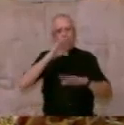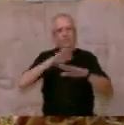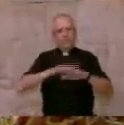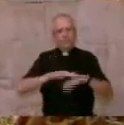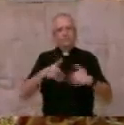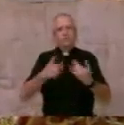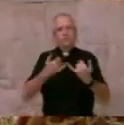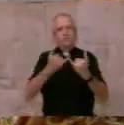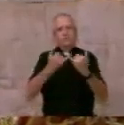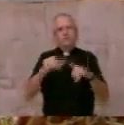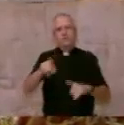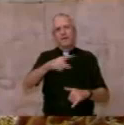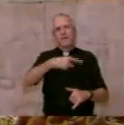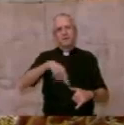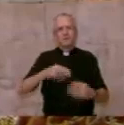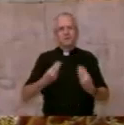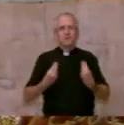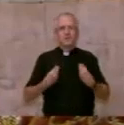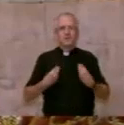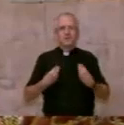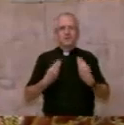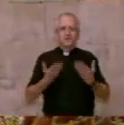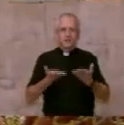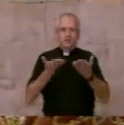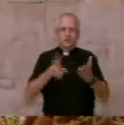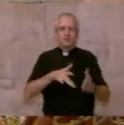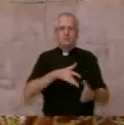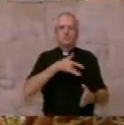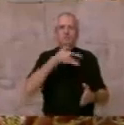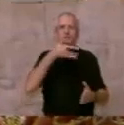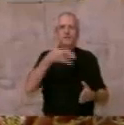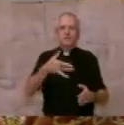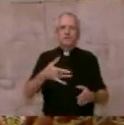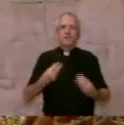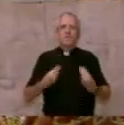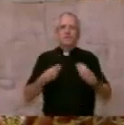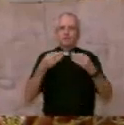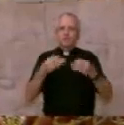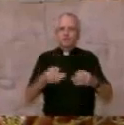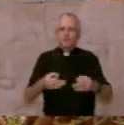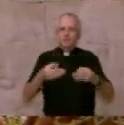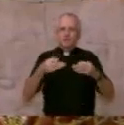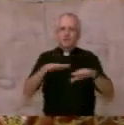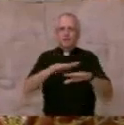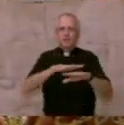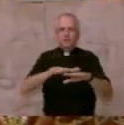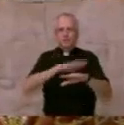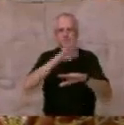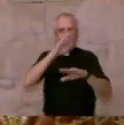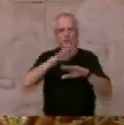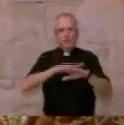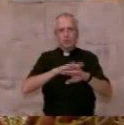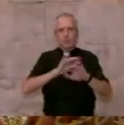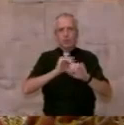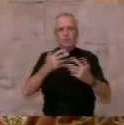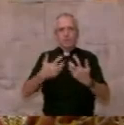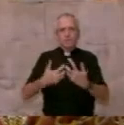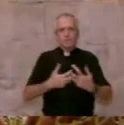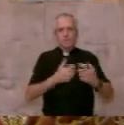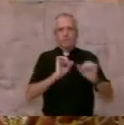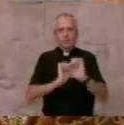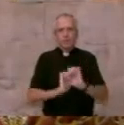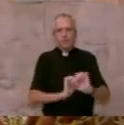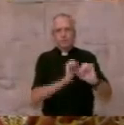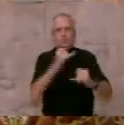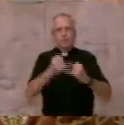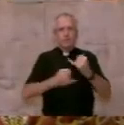Líbranos de todos los males, Señor, y concédenos la paz en nuestros días, para que, ayudados por tu misericordia, vivamos